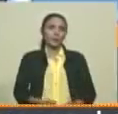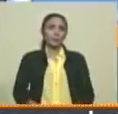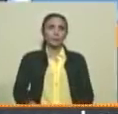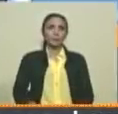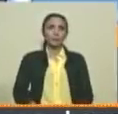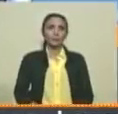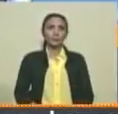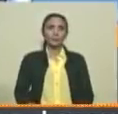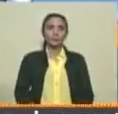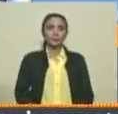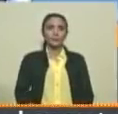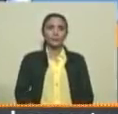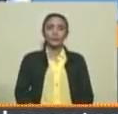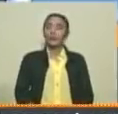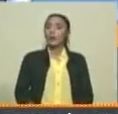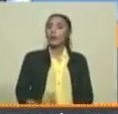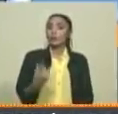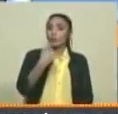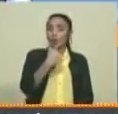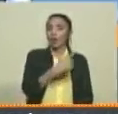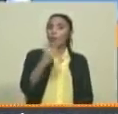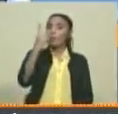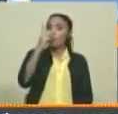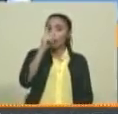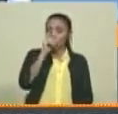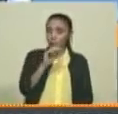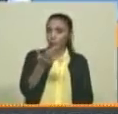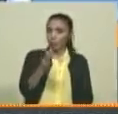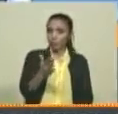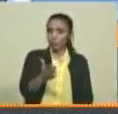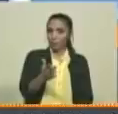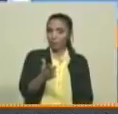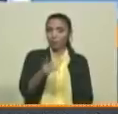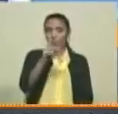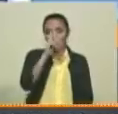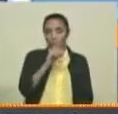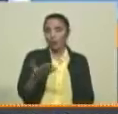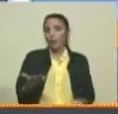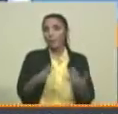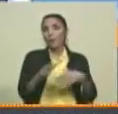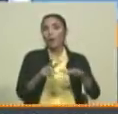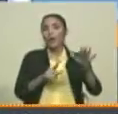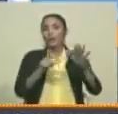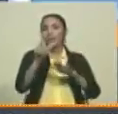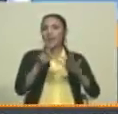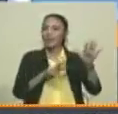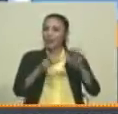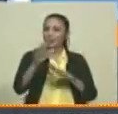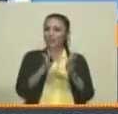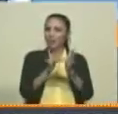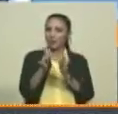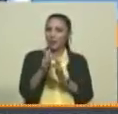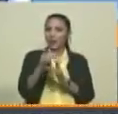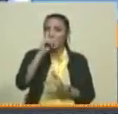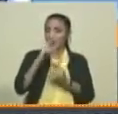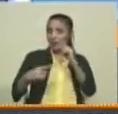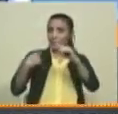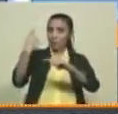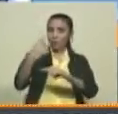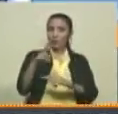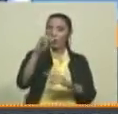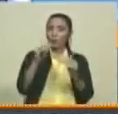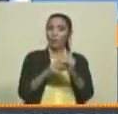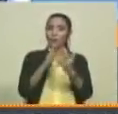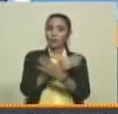Y yo puse 1 año de plazo. Quiere decir que el 13 de abril del 2019